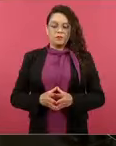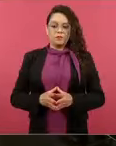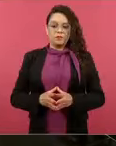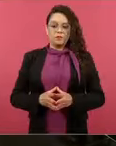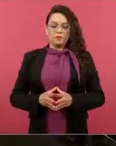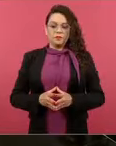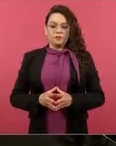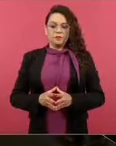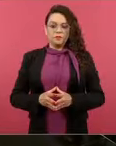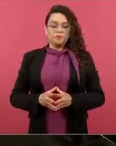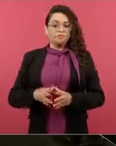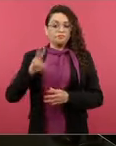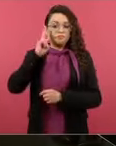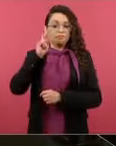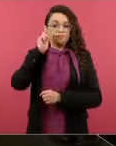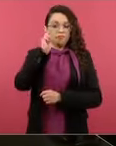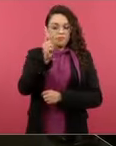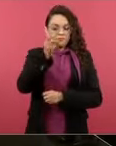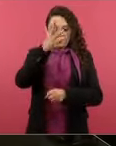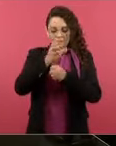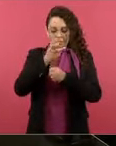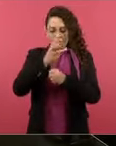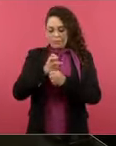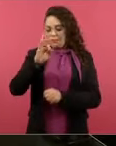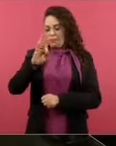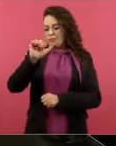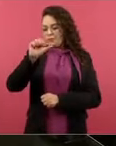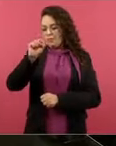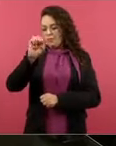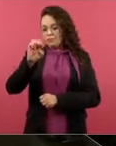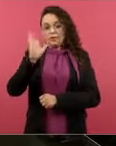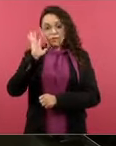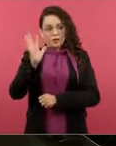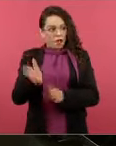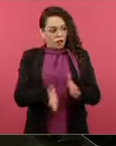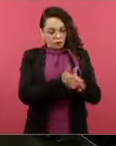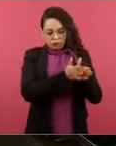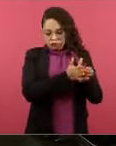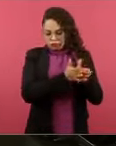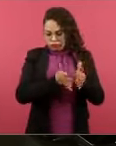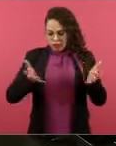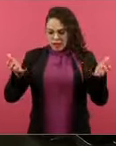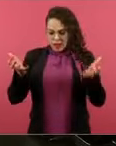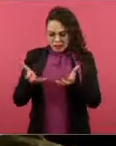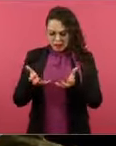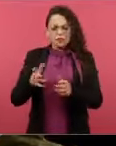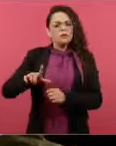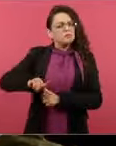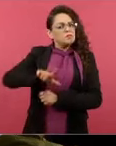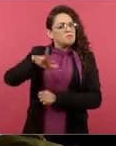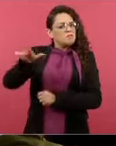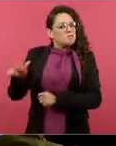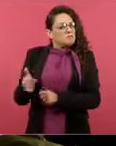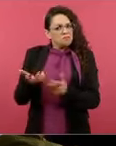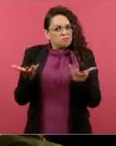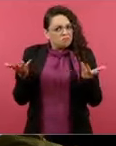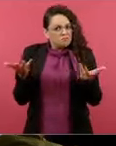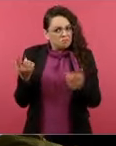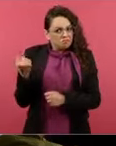Después viene la fase 3. Ya hicimos todo este camino, pero ahora ¿qué va a pasar? Pues vamos a seguir trabajando con